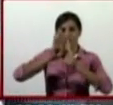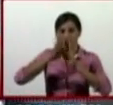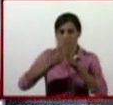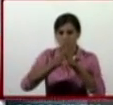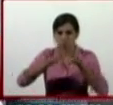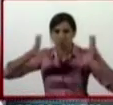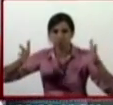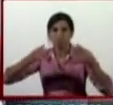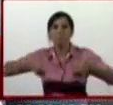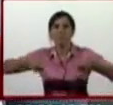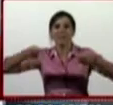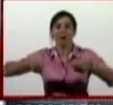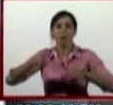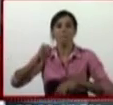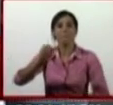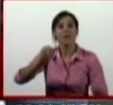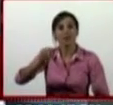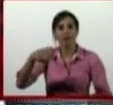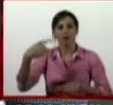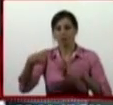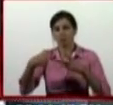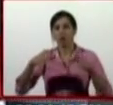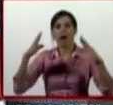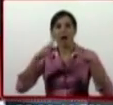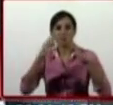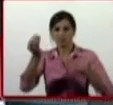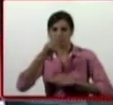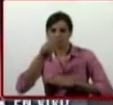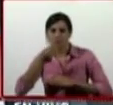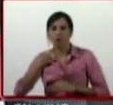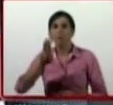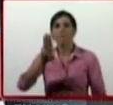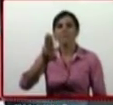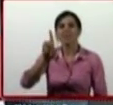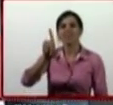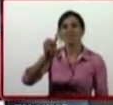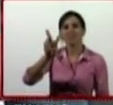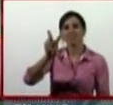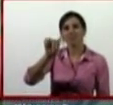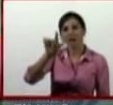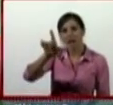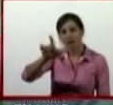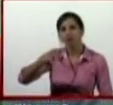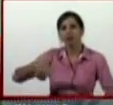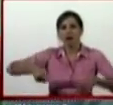Mercal, de las casas de alimentación, de Pedeval, de Abastos Bicentenario,